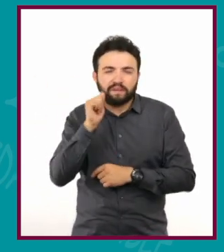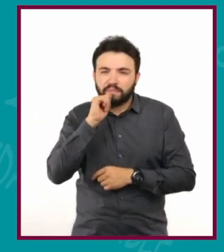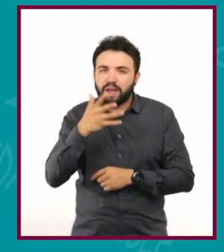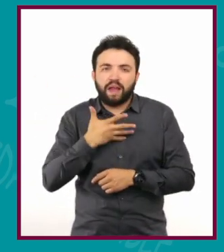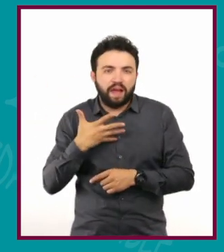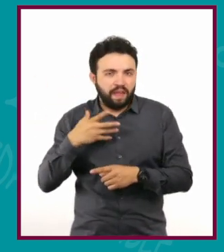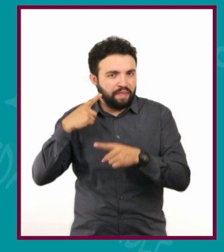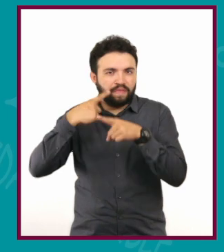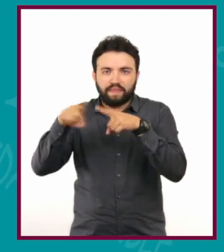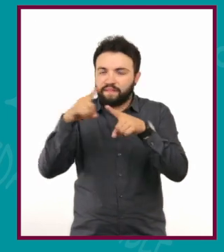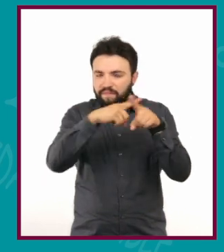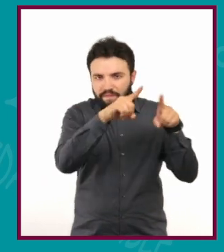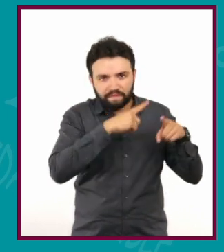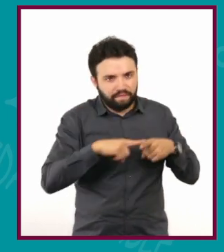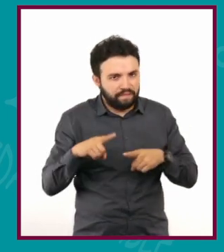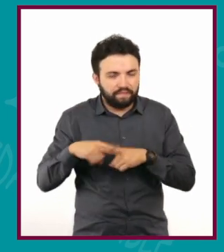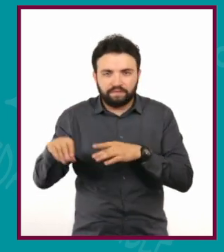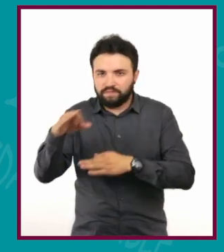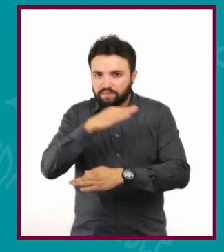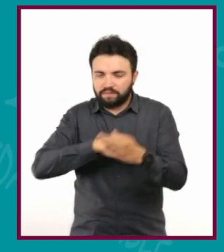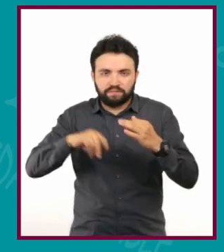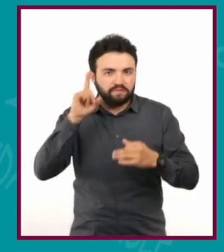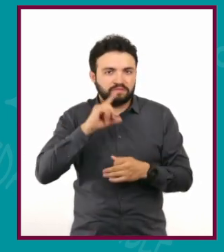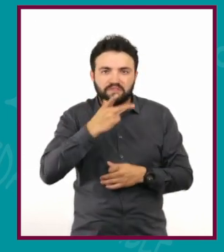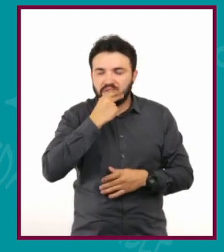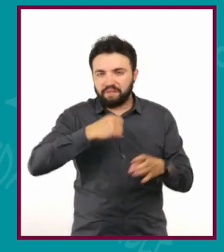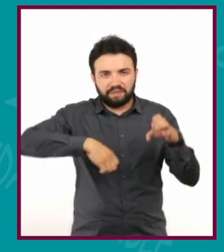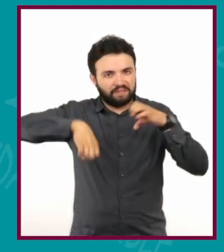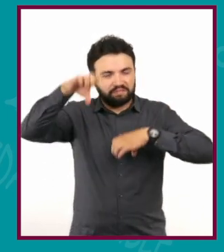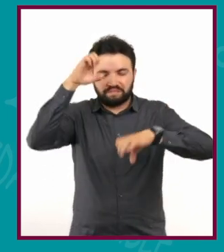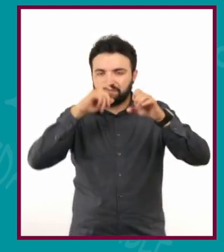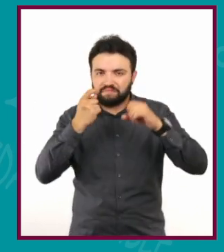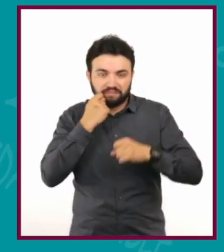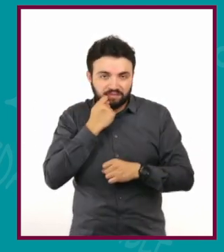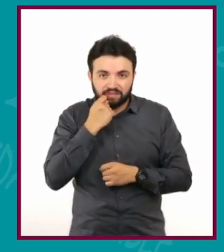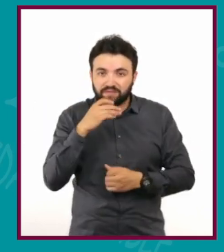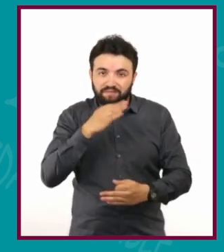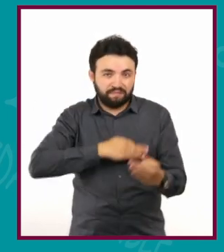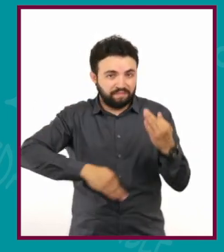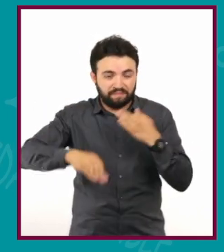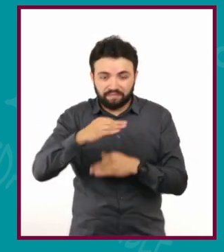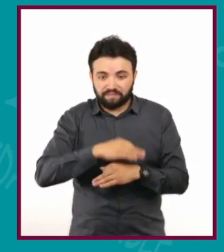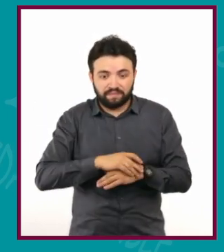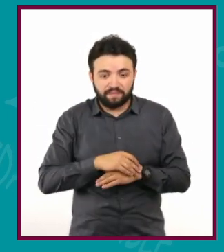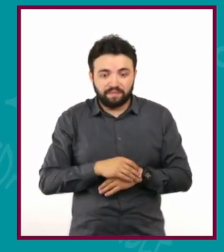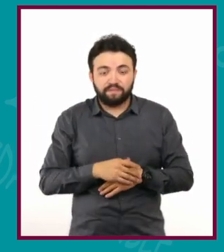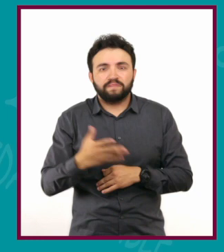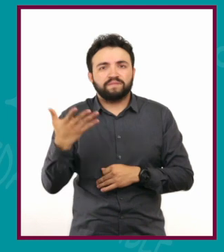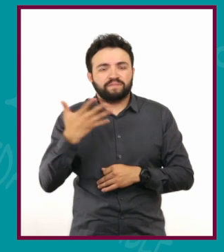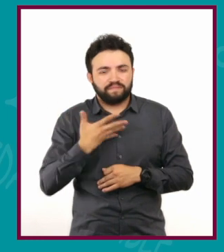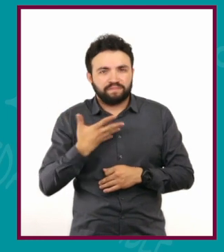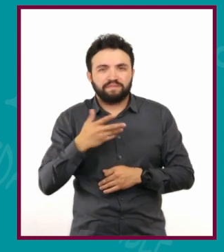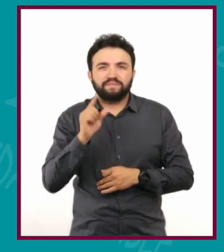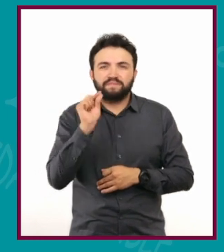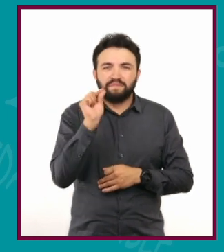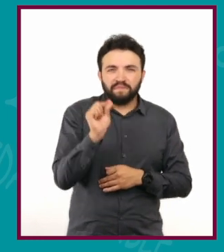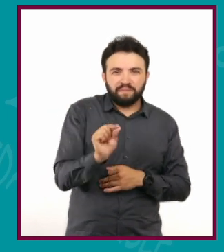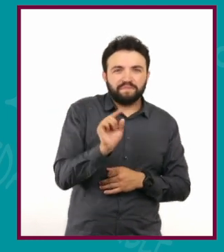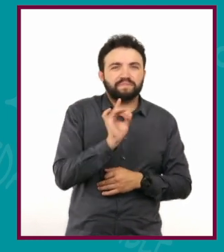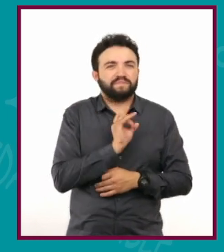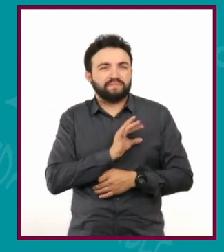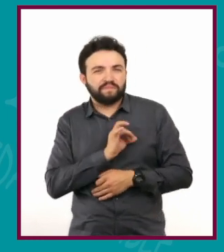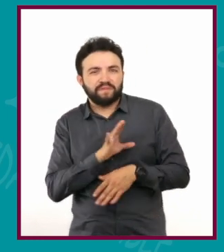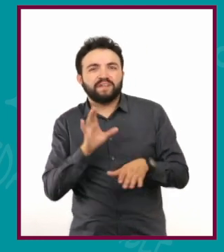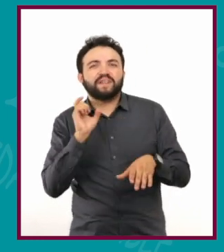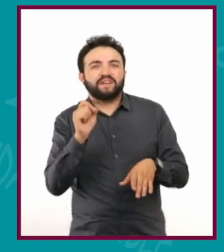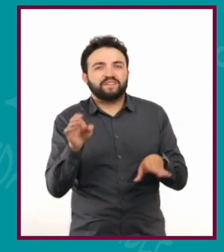creo que todos, o no sé si todos, pero la gran mayoría de nosotros tenemos un poco de miedo al conflicto